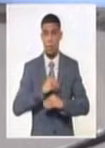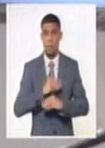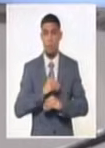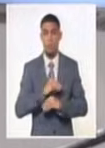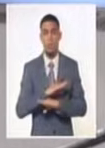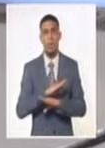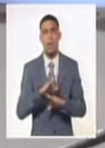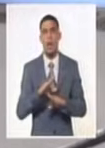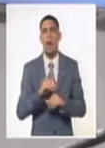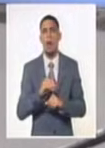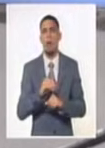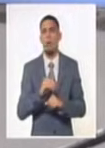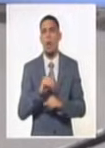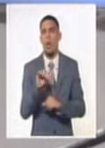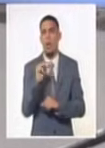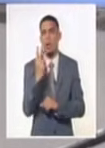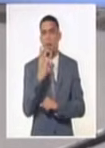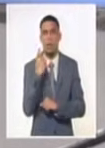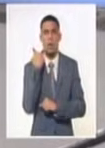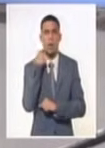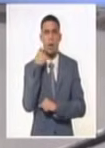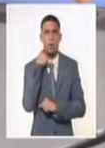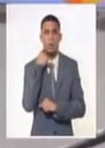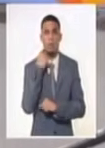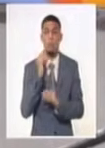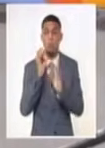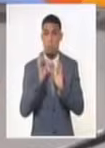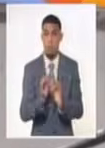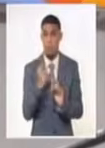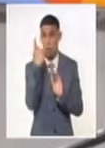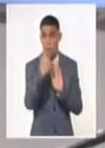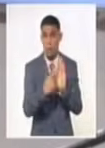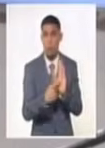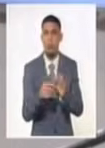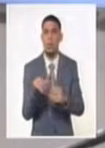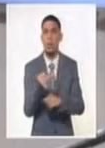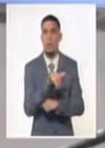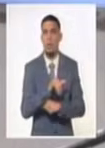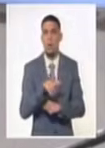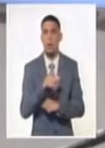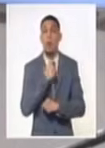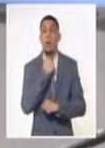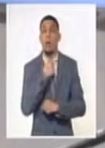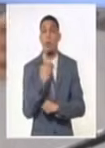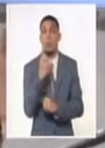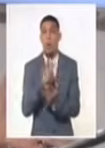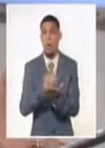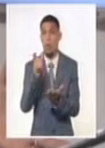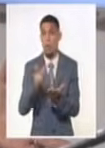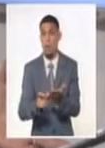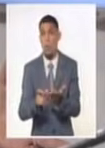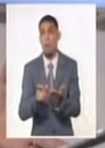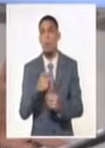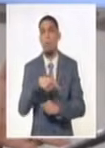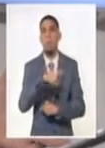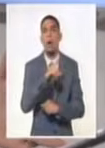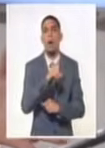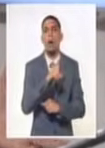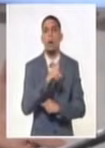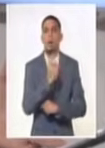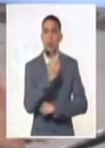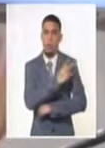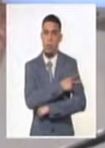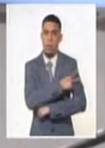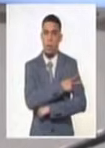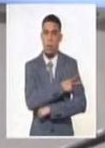estudios, que la harán prácticamente en las mismas condiciones, con excepción de aquellos que se forman para secundaria y están hoy ubicados en una escuela de primaria porque es lo más cerca